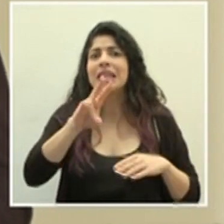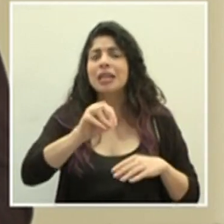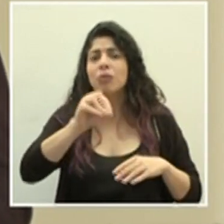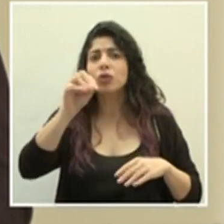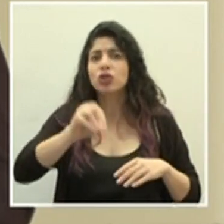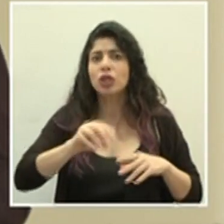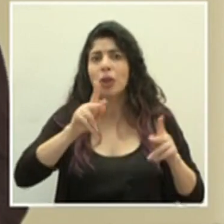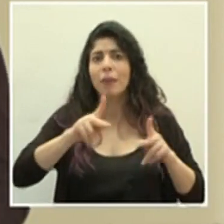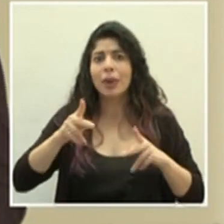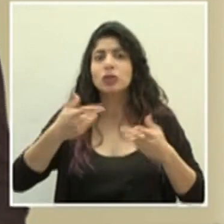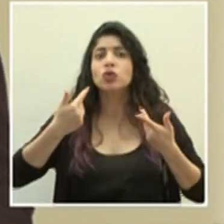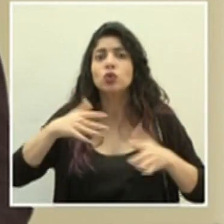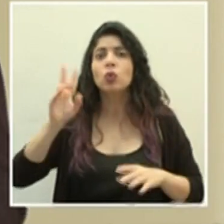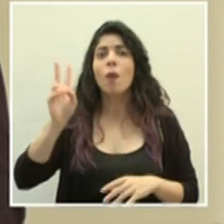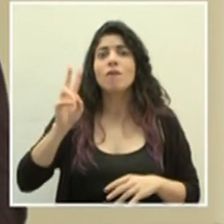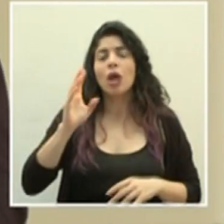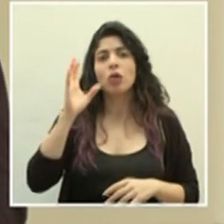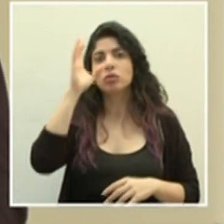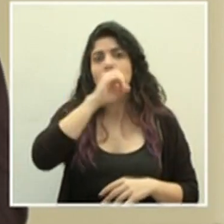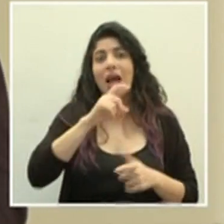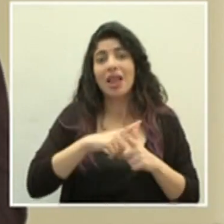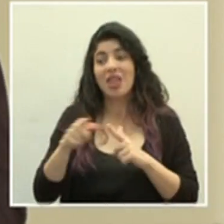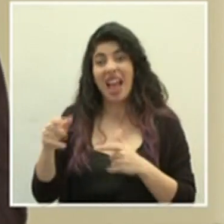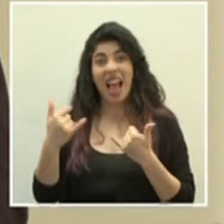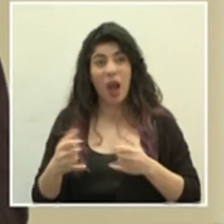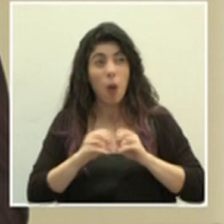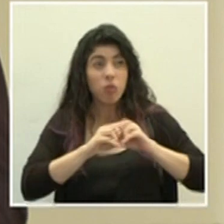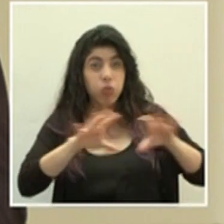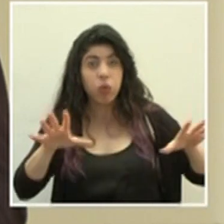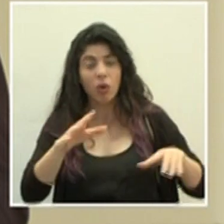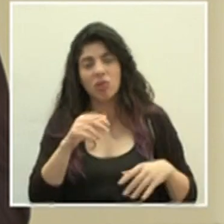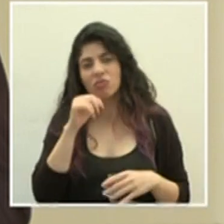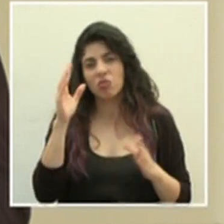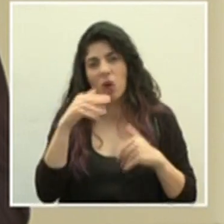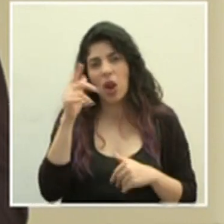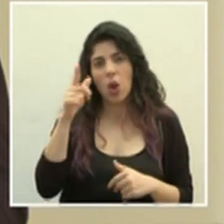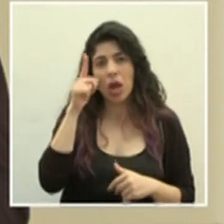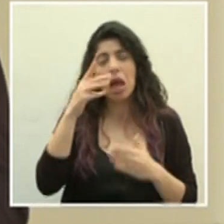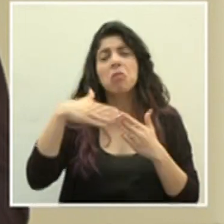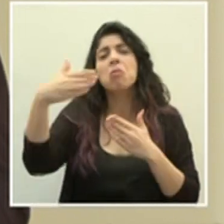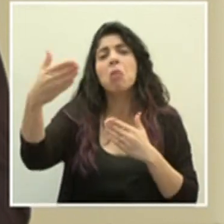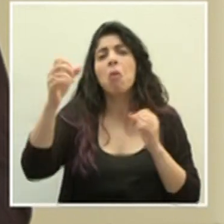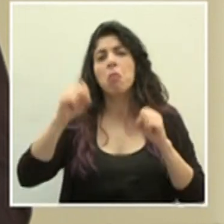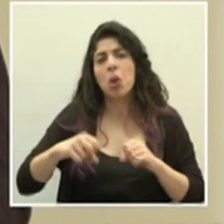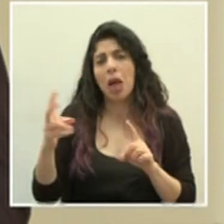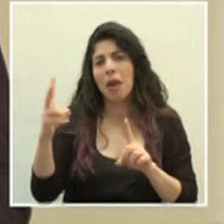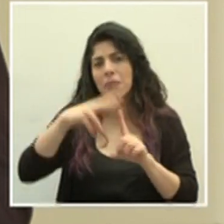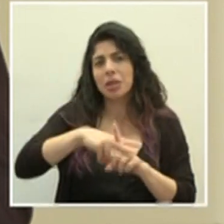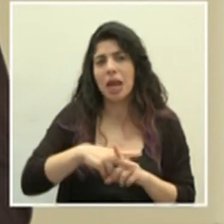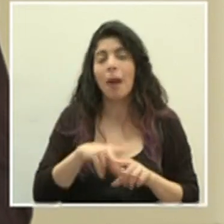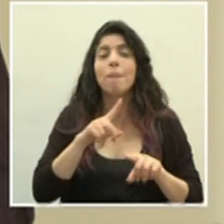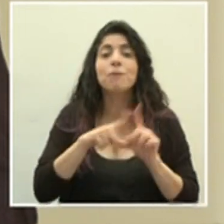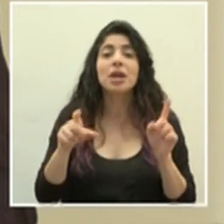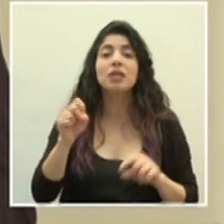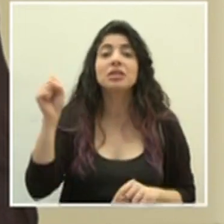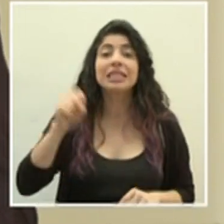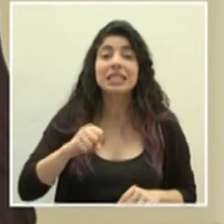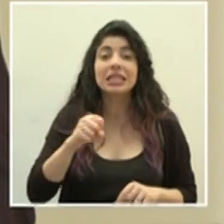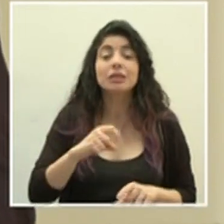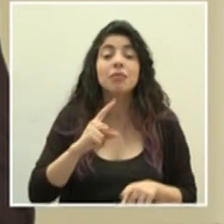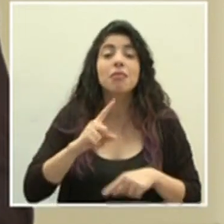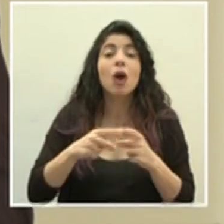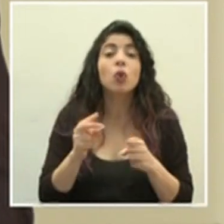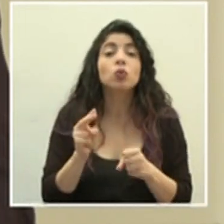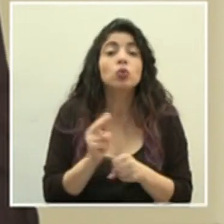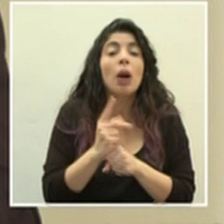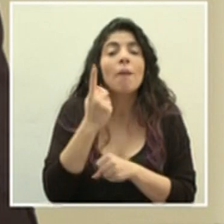en su población. Entonces, en este momento hacer eso pues no tiene mucho sentido. Yo diría que más adelante tal vez sí lo podemos plantear. Lo que sí es que lo vamos a utilizar